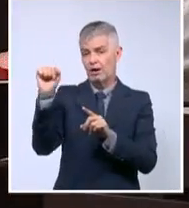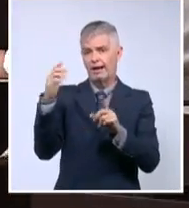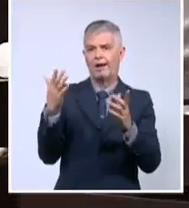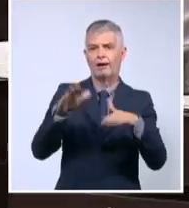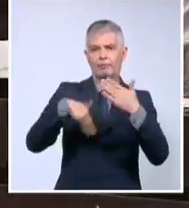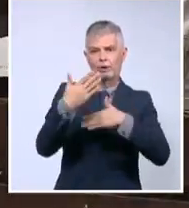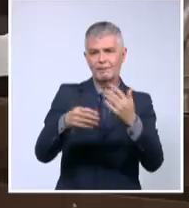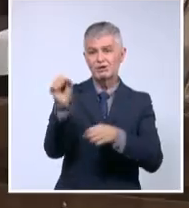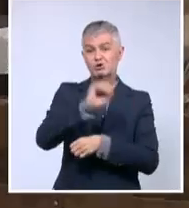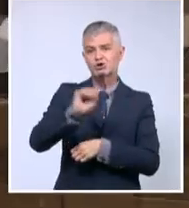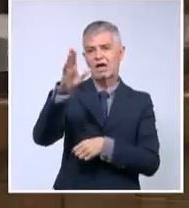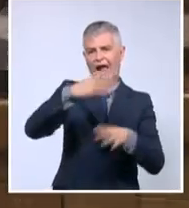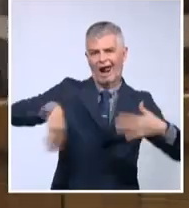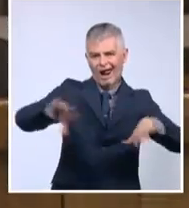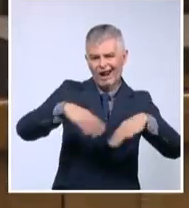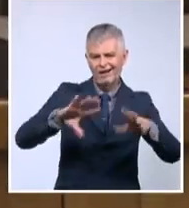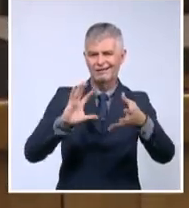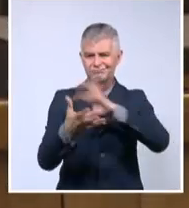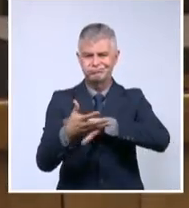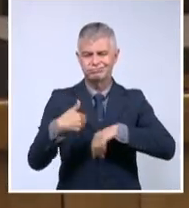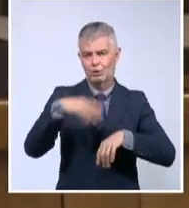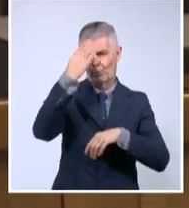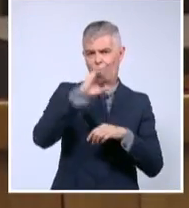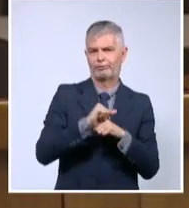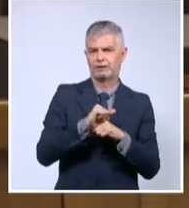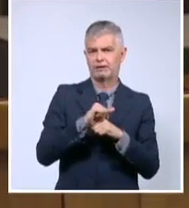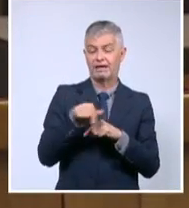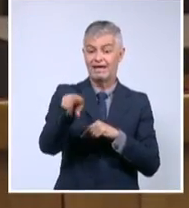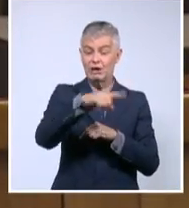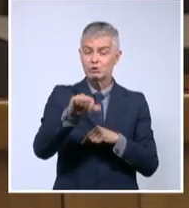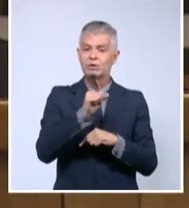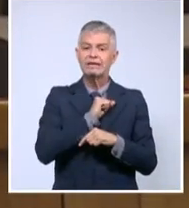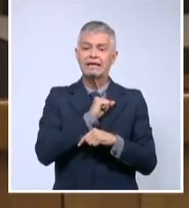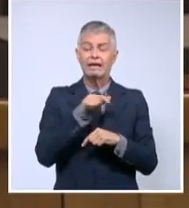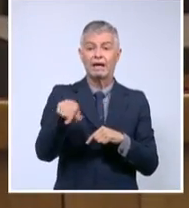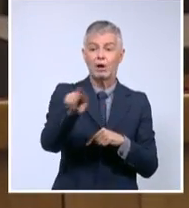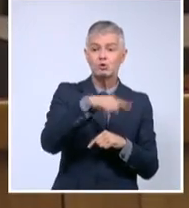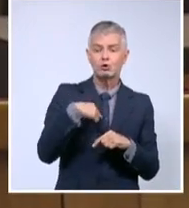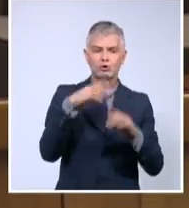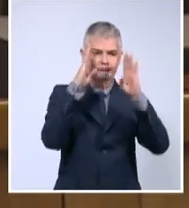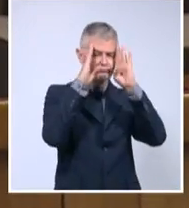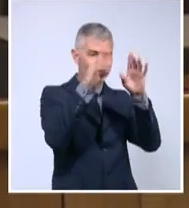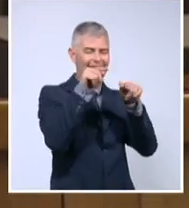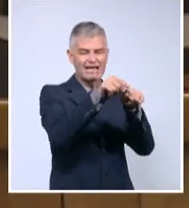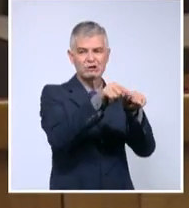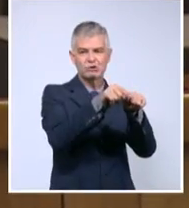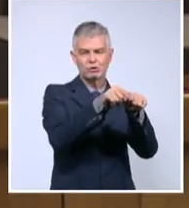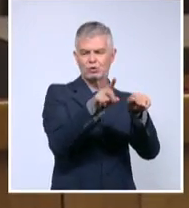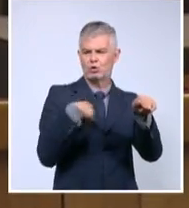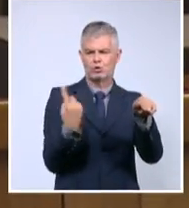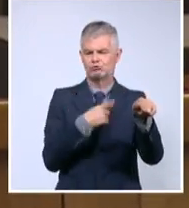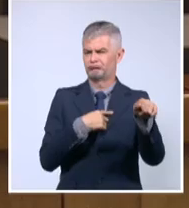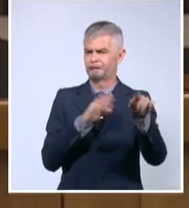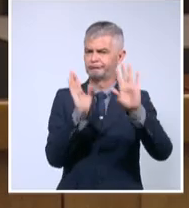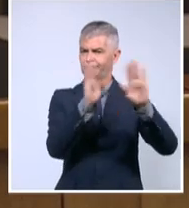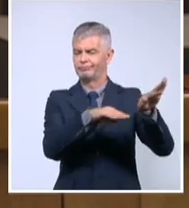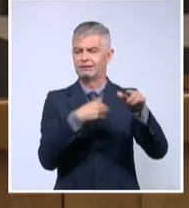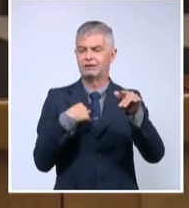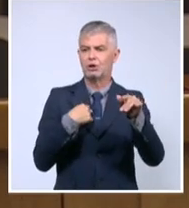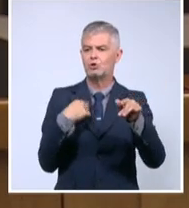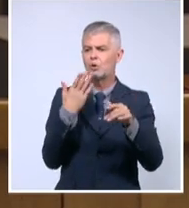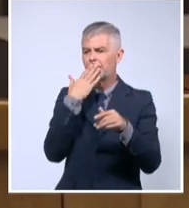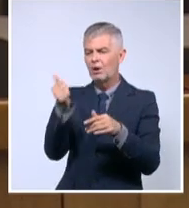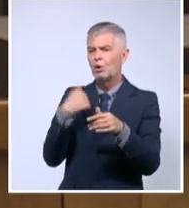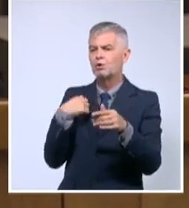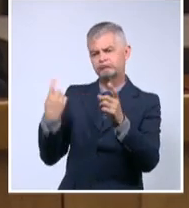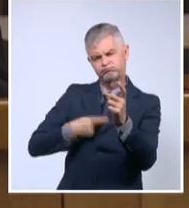Bajo ese fuego que pretende distraernos de las tareas esenciales, nos toca seguir peleando por un país mejor sin